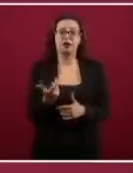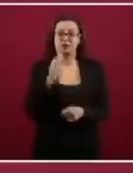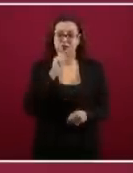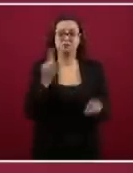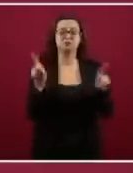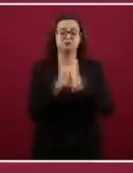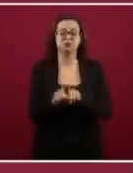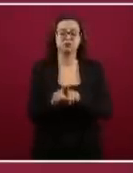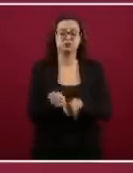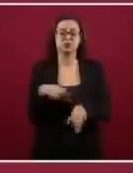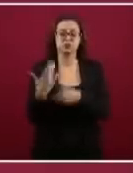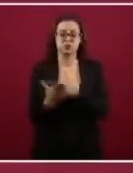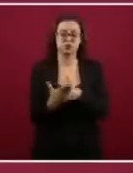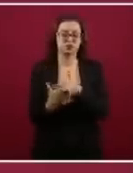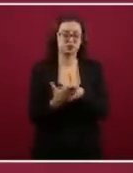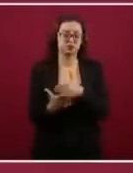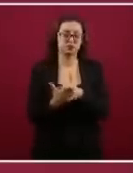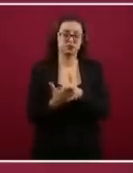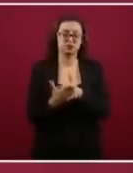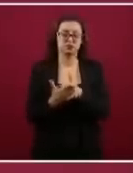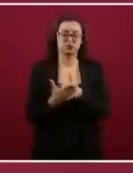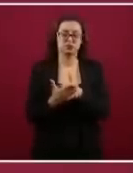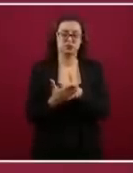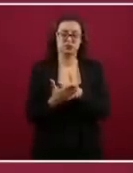viene la